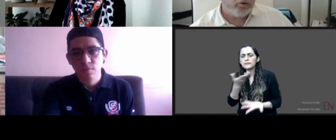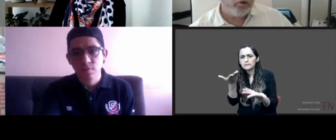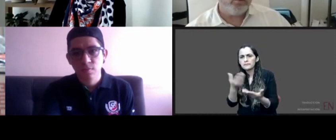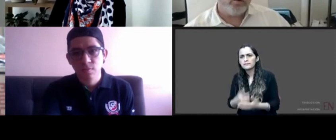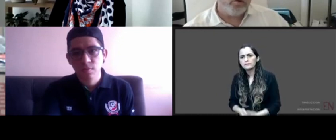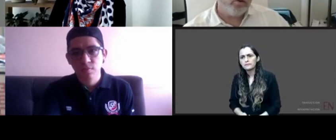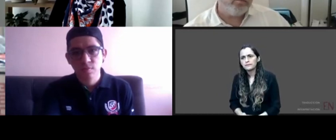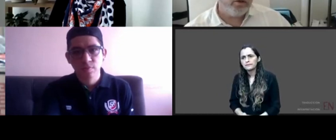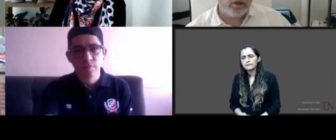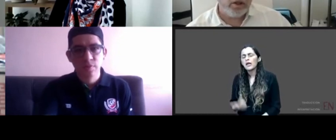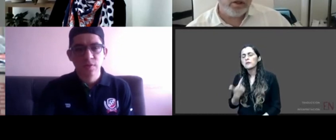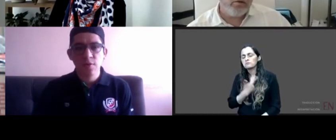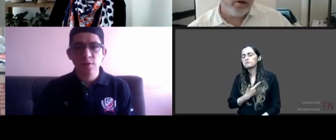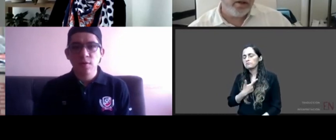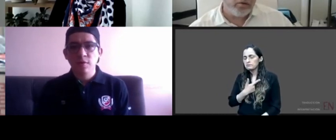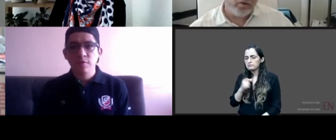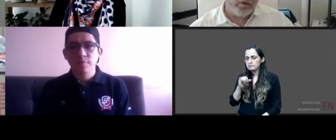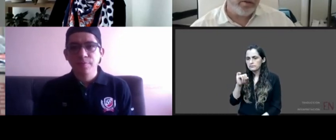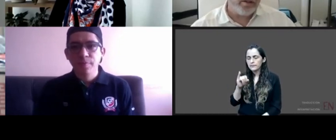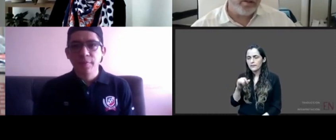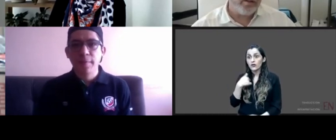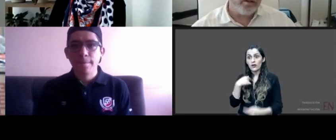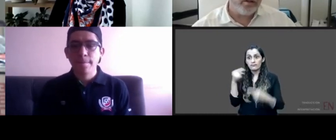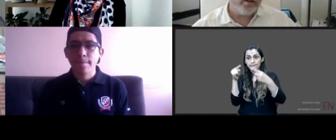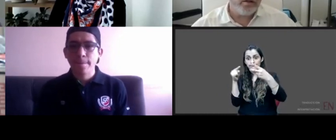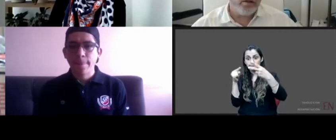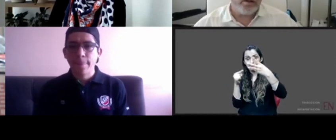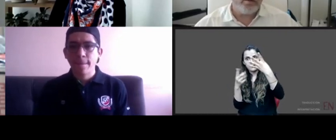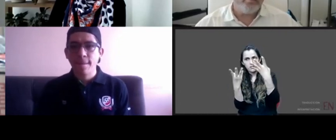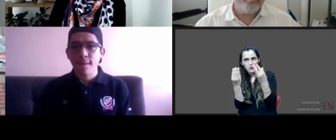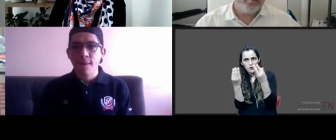Con mucho gusto, sí. Tengo varias cosas que decir.